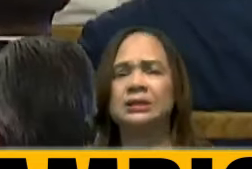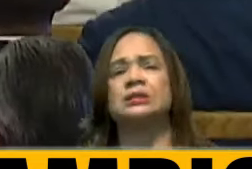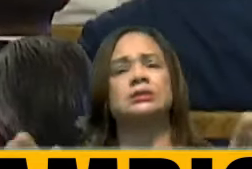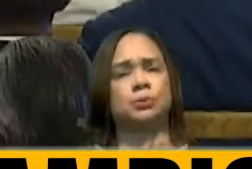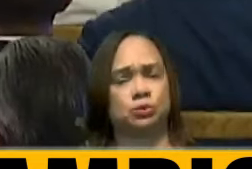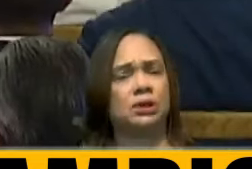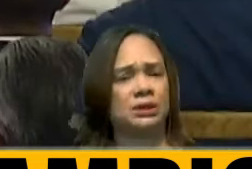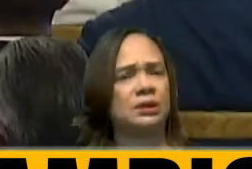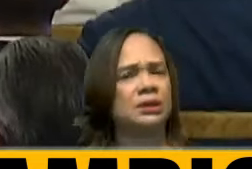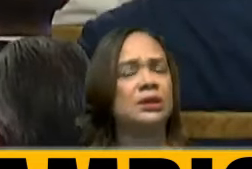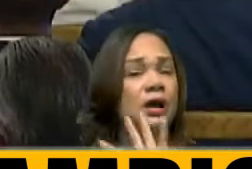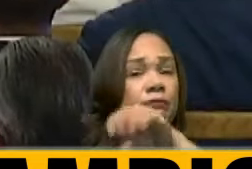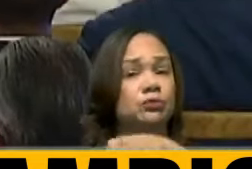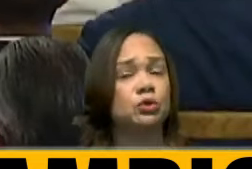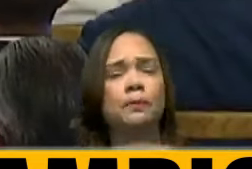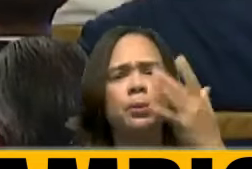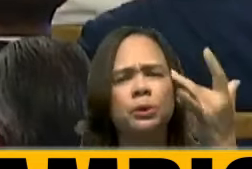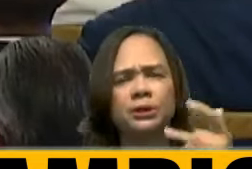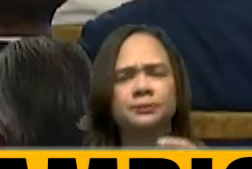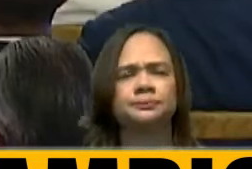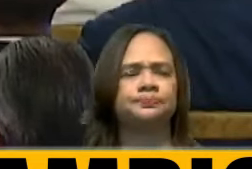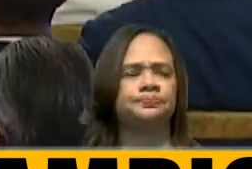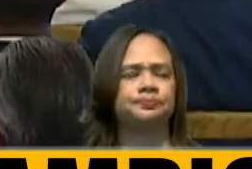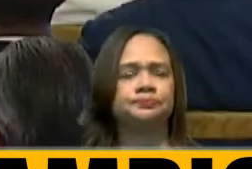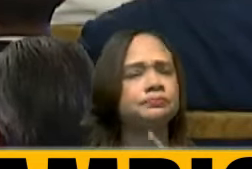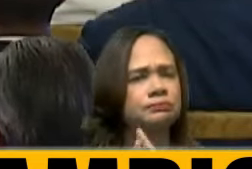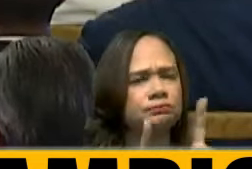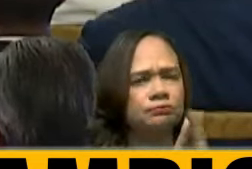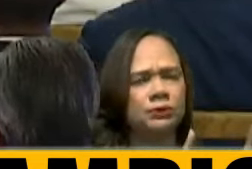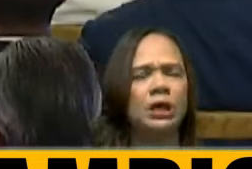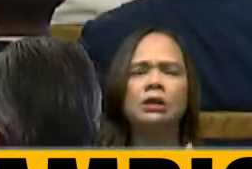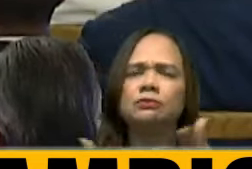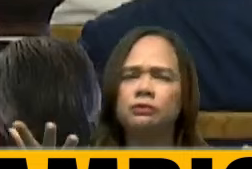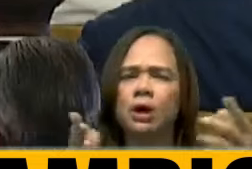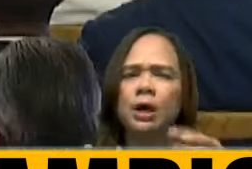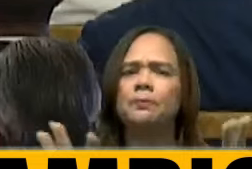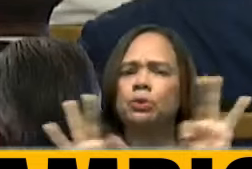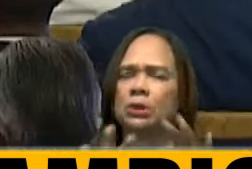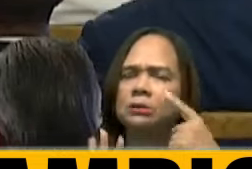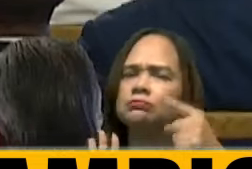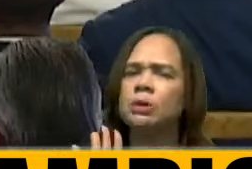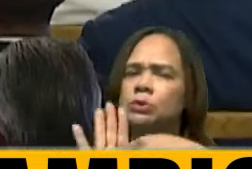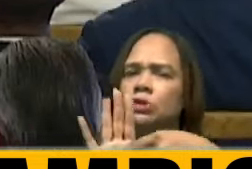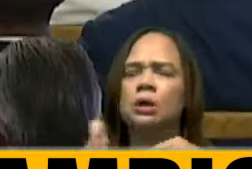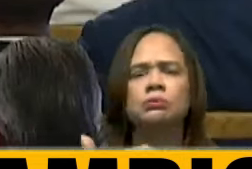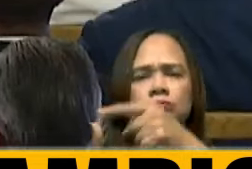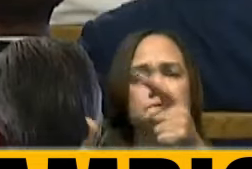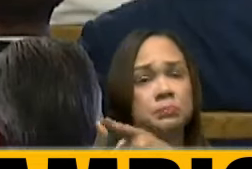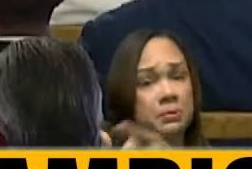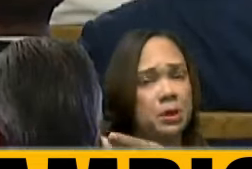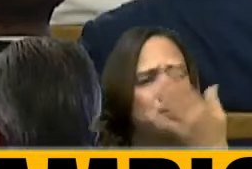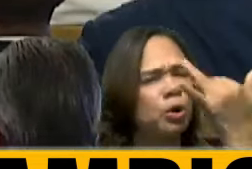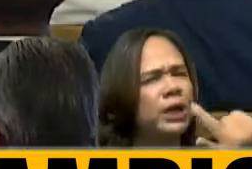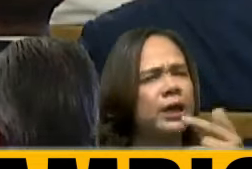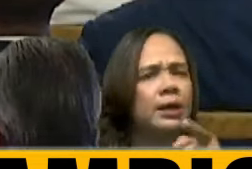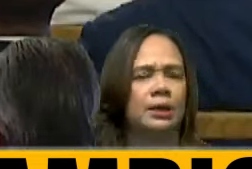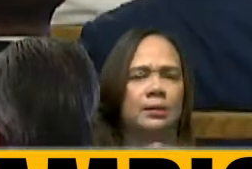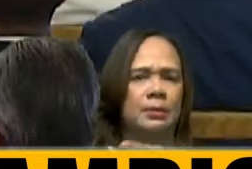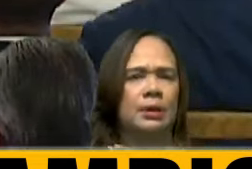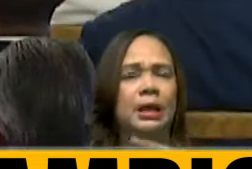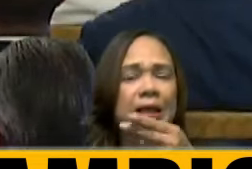importante fusión aquí tenemos varios elementos importantes que debemos Resaltar primero se